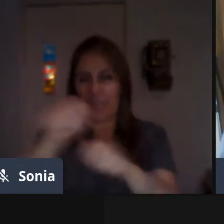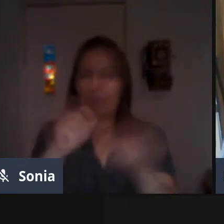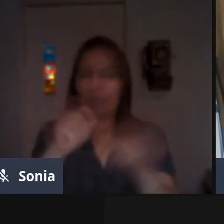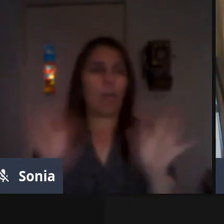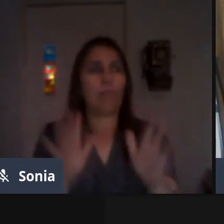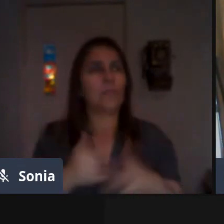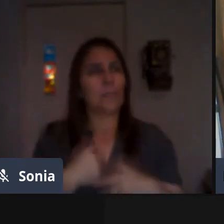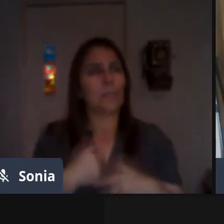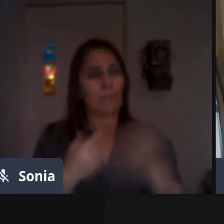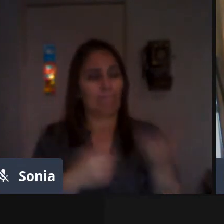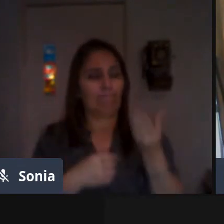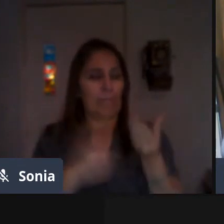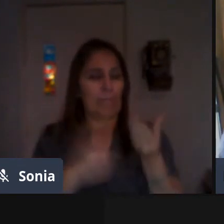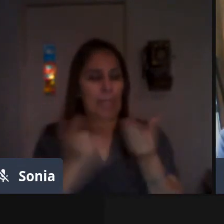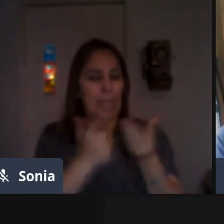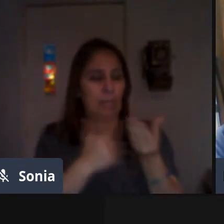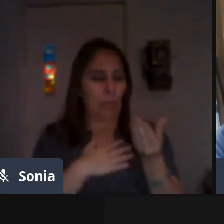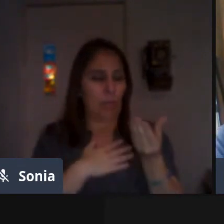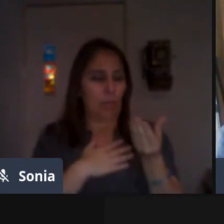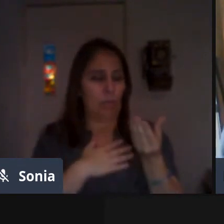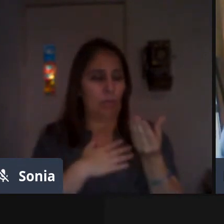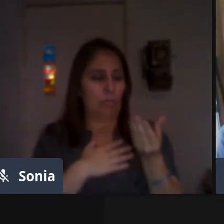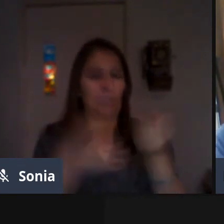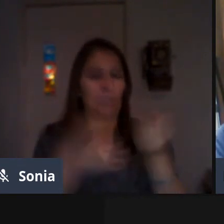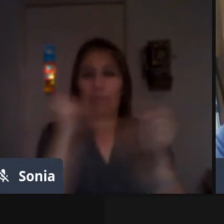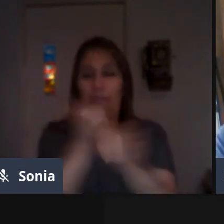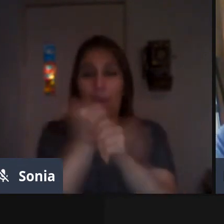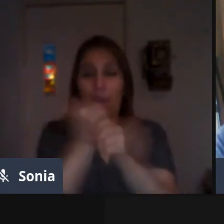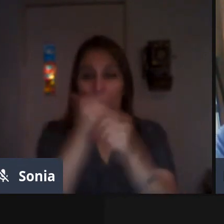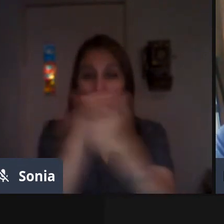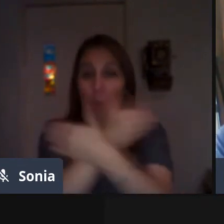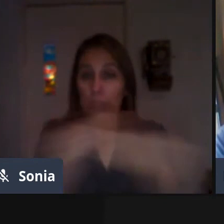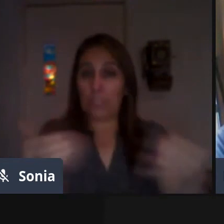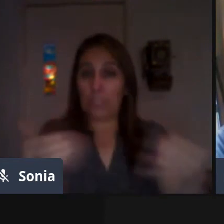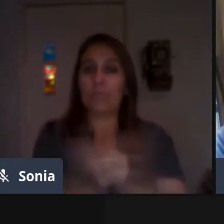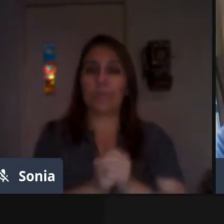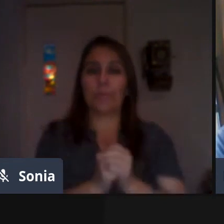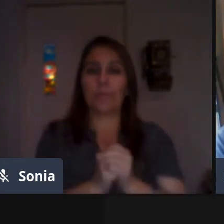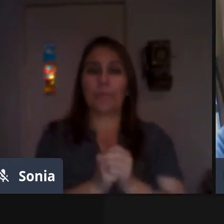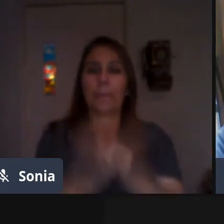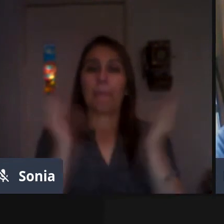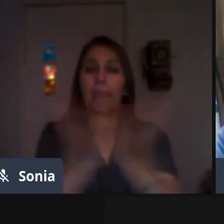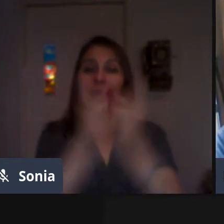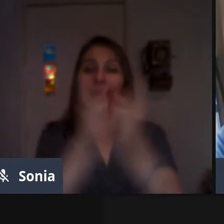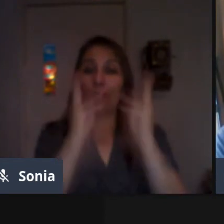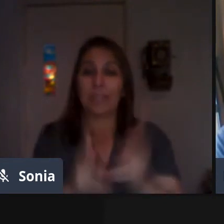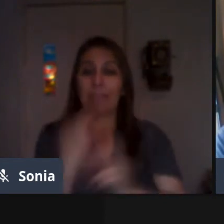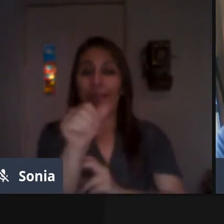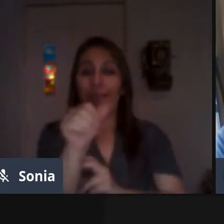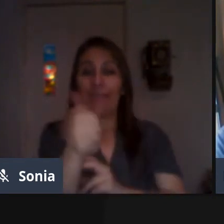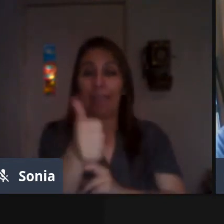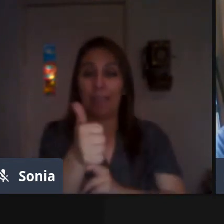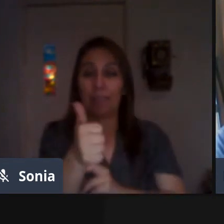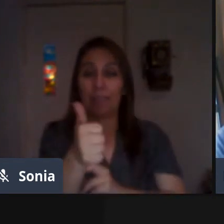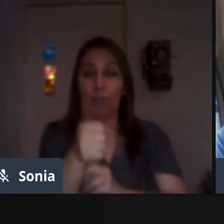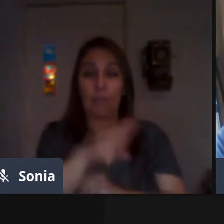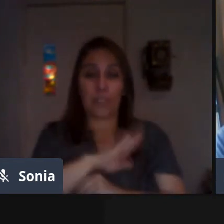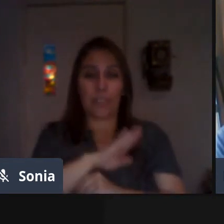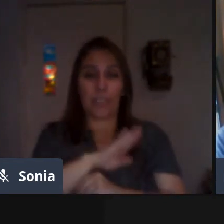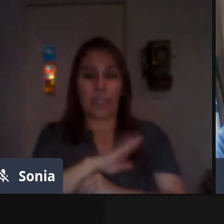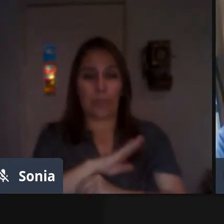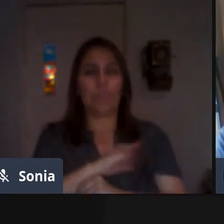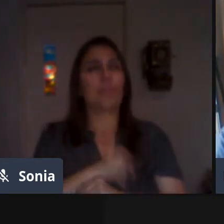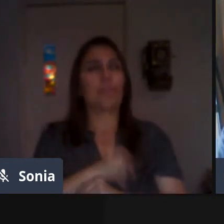aura y fue un trabajo muy bien bonito las chicas de décimo con literatura en otra de las maestras era bueno leamos y como allí